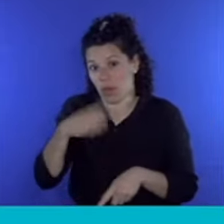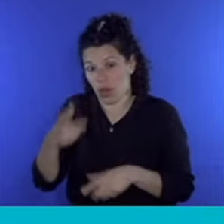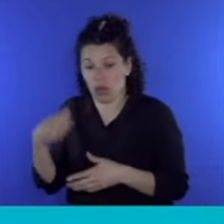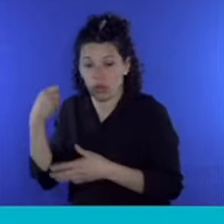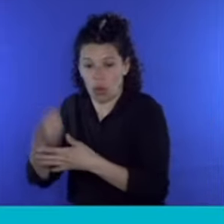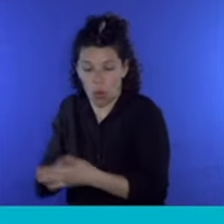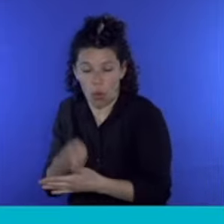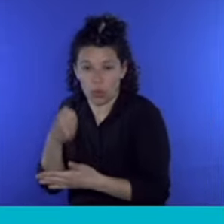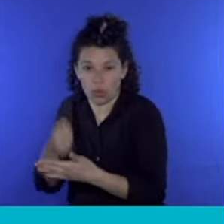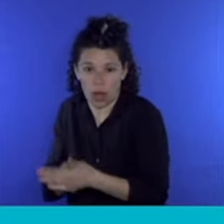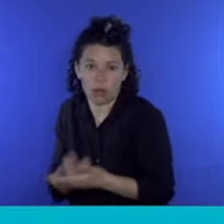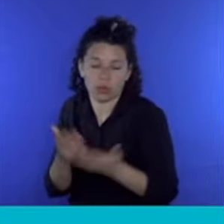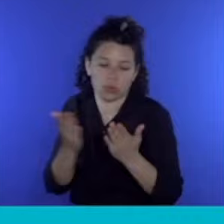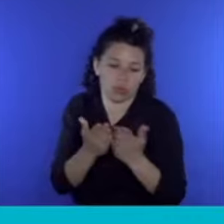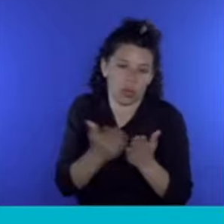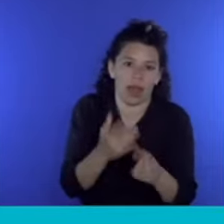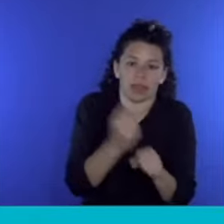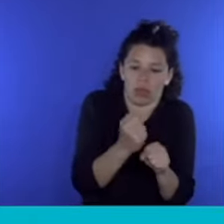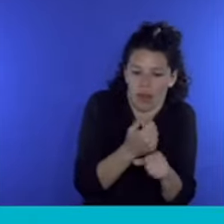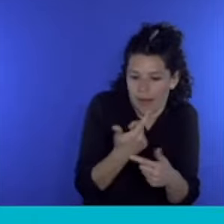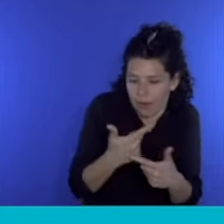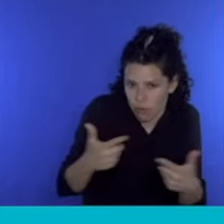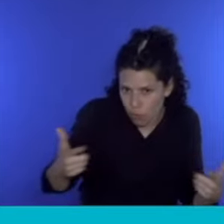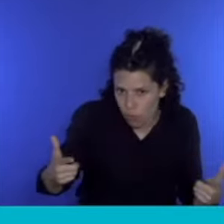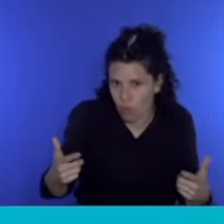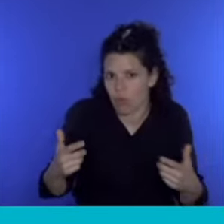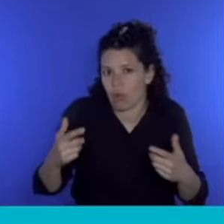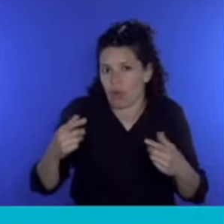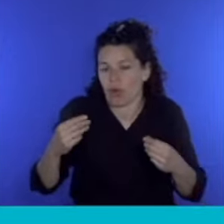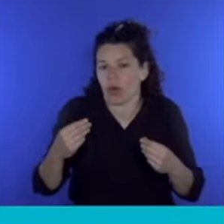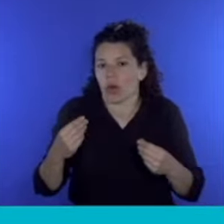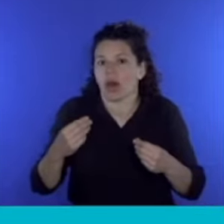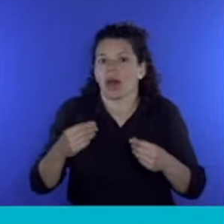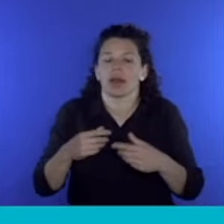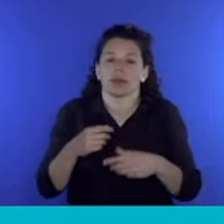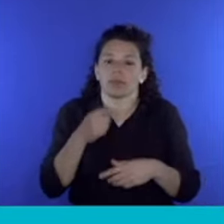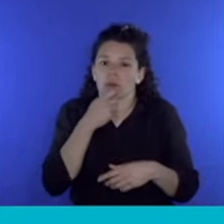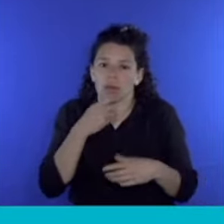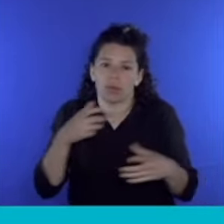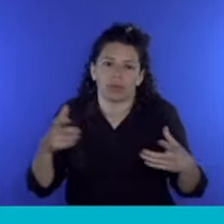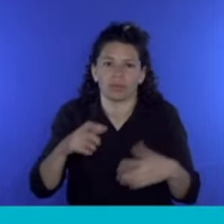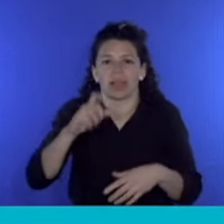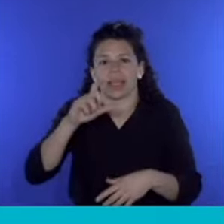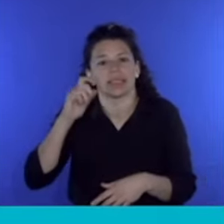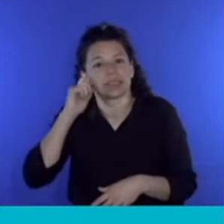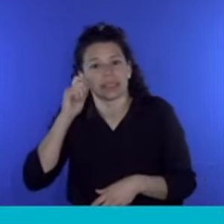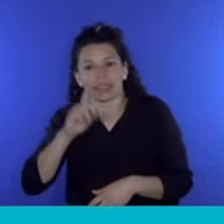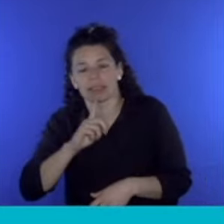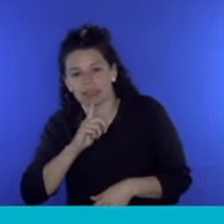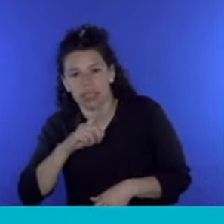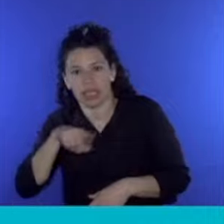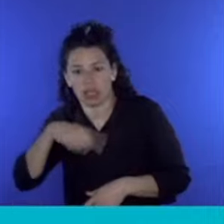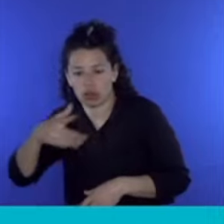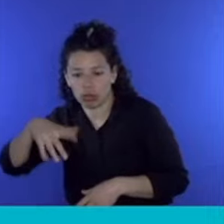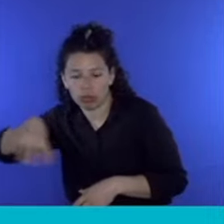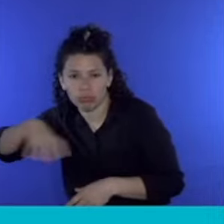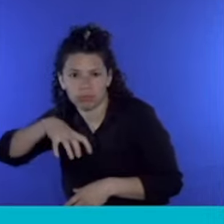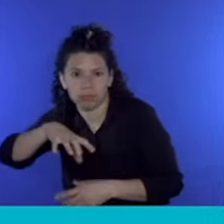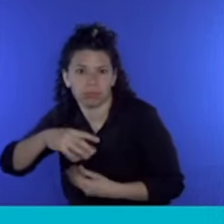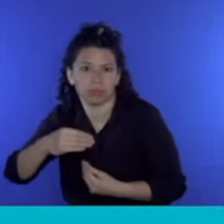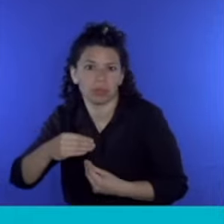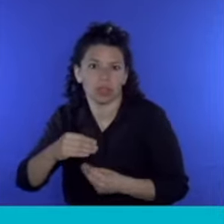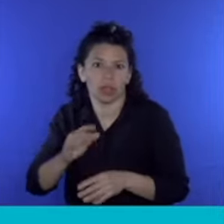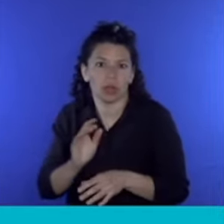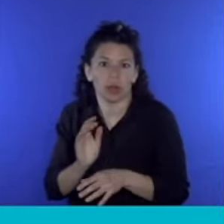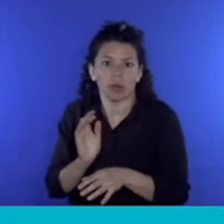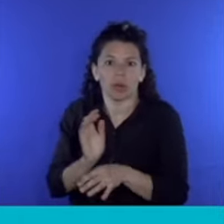estudiantes, desocupados, a pesar de que las grandes direcciones, la CGT, otros sectores que tienen una responsabilidad, están en una tregua que